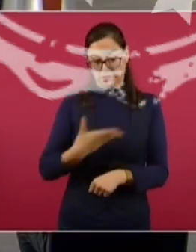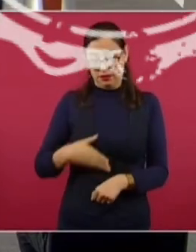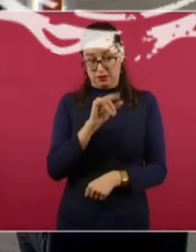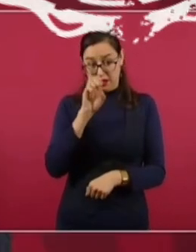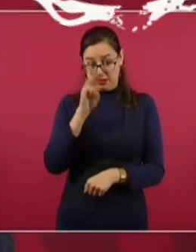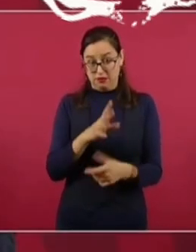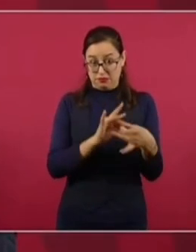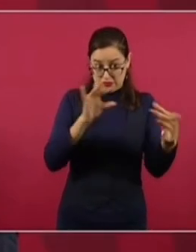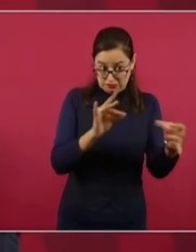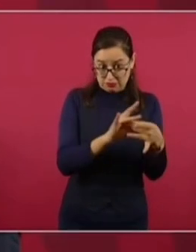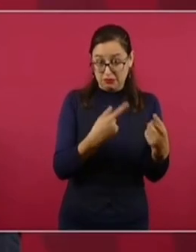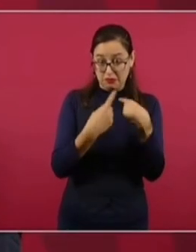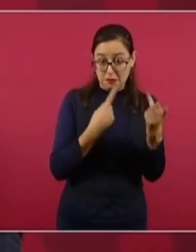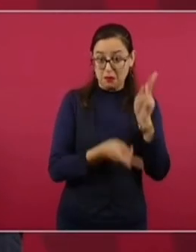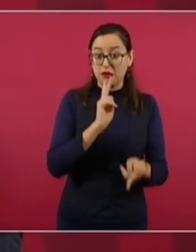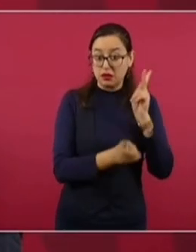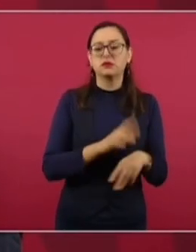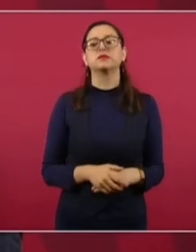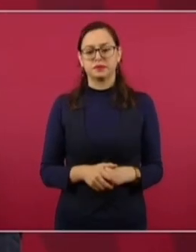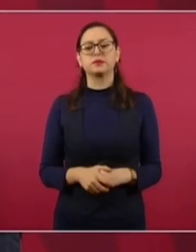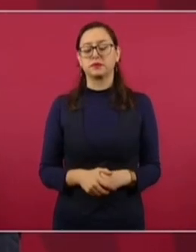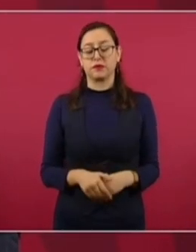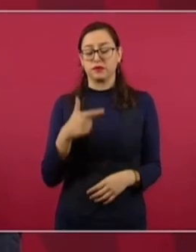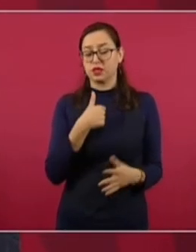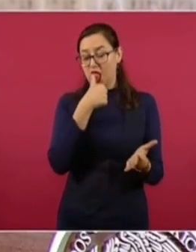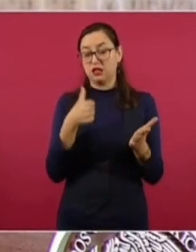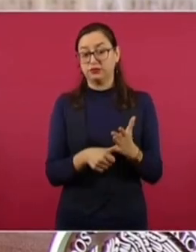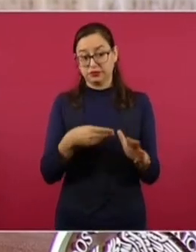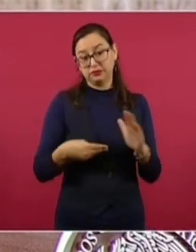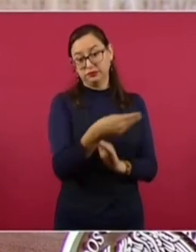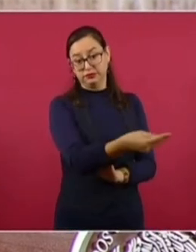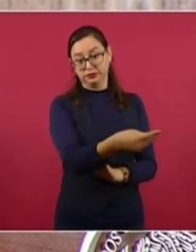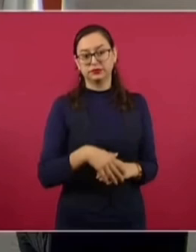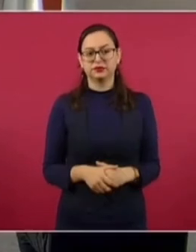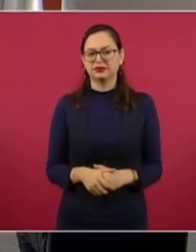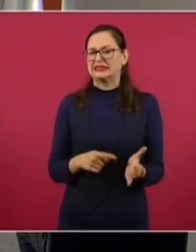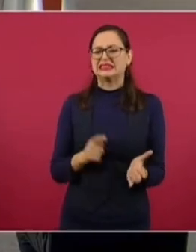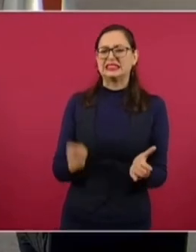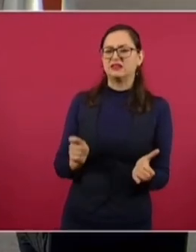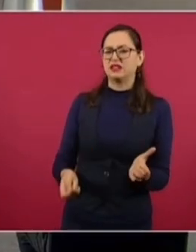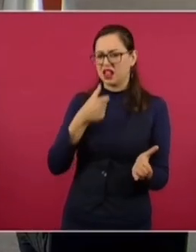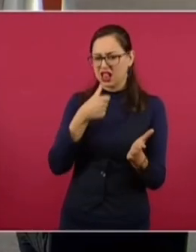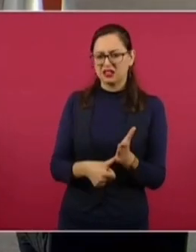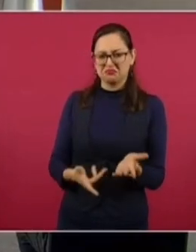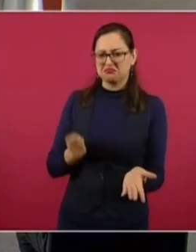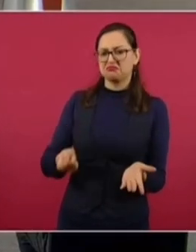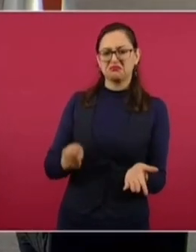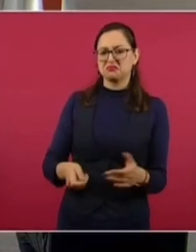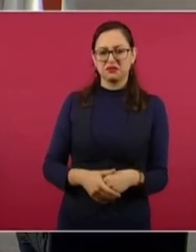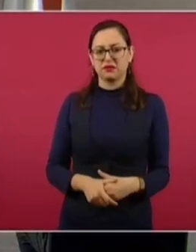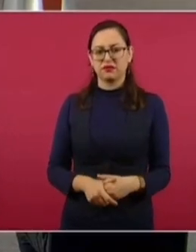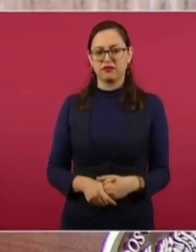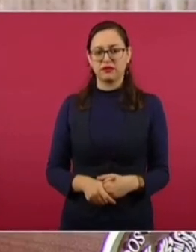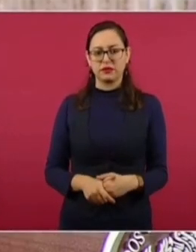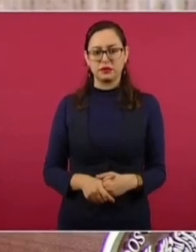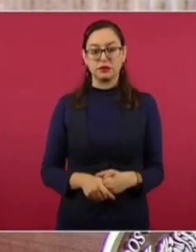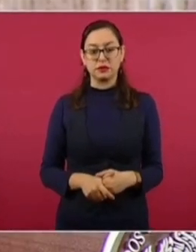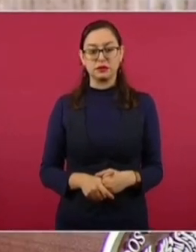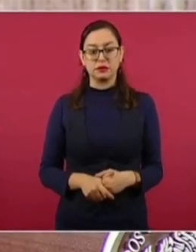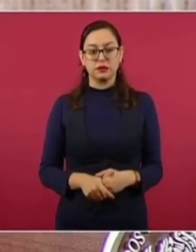Sí, le dejé una carta al presidente Biden sobre a Sánchez. ¿En qué consiste esa carta, presidente? ¿Nos puede decir?